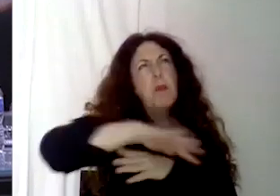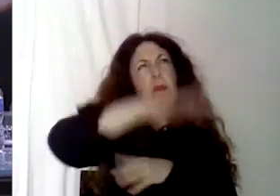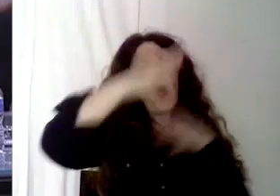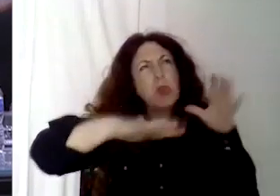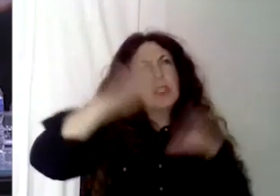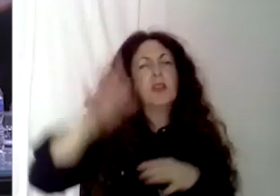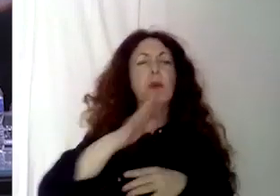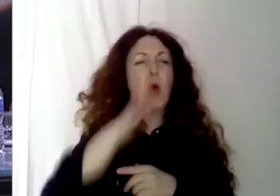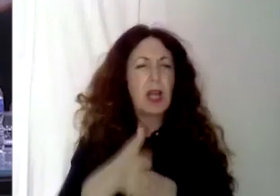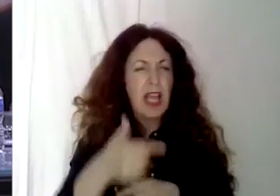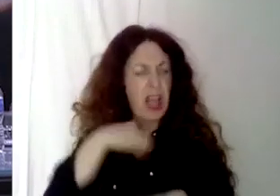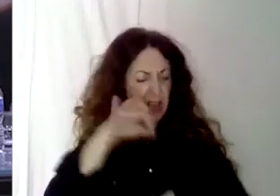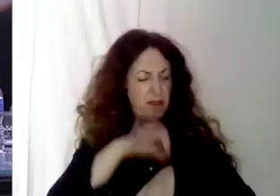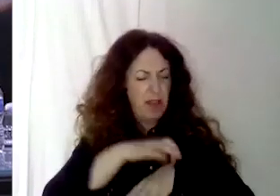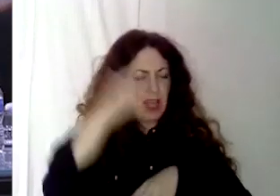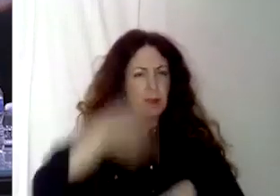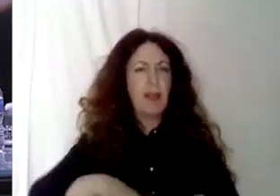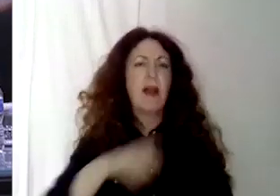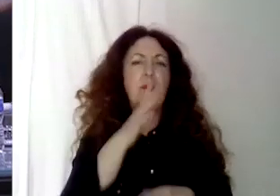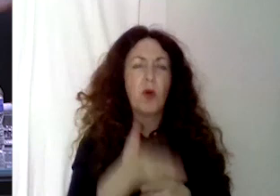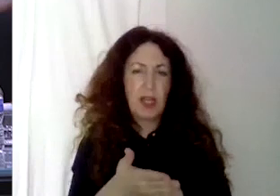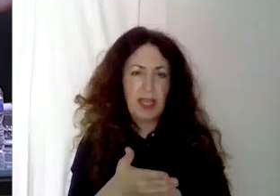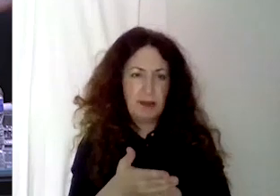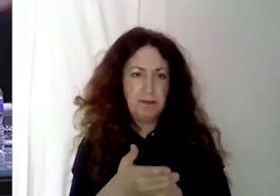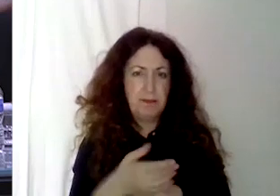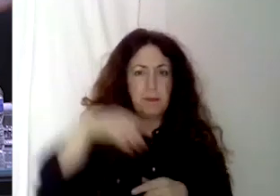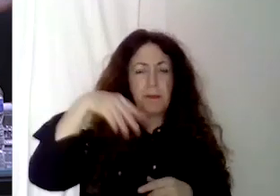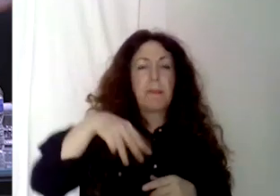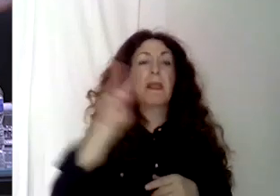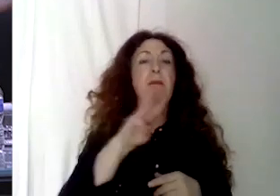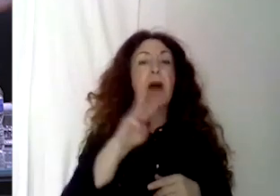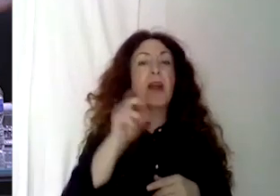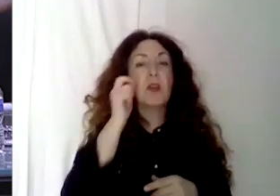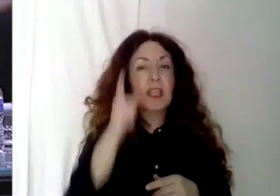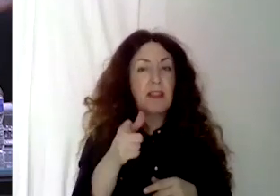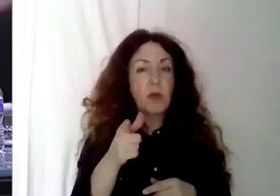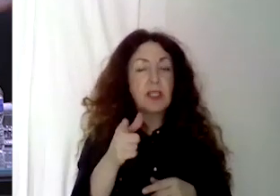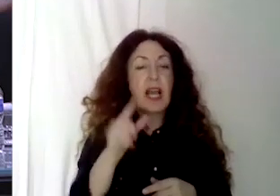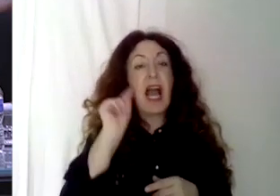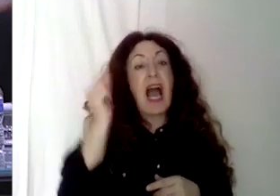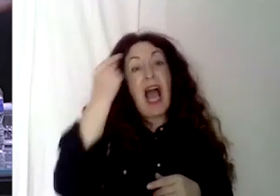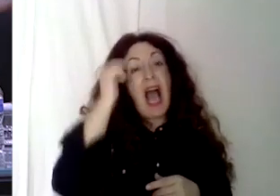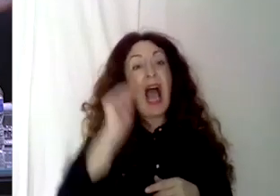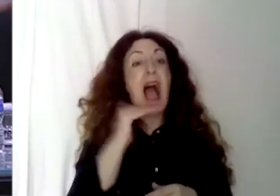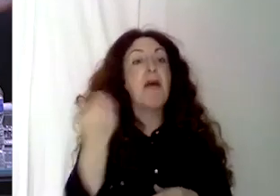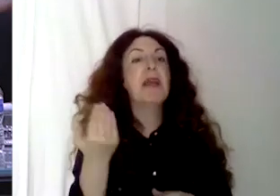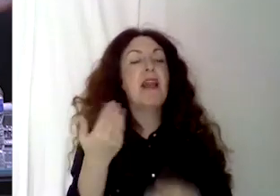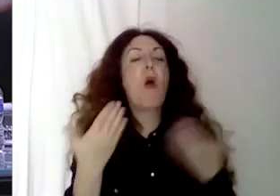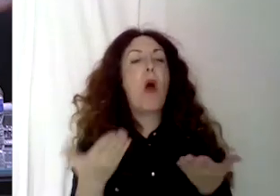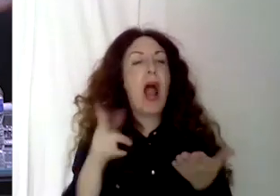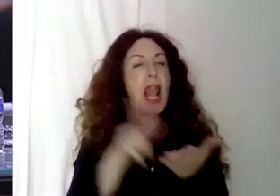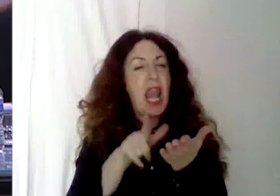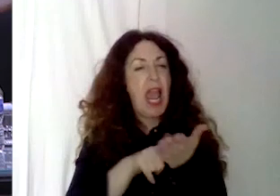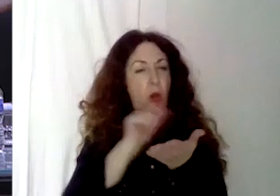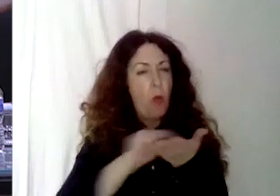motivo de la enfermedad? Marlowe se da cuenta que su gran habilidad, y su habilidad es la lengua, su habilidad es